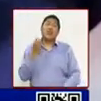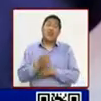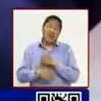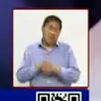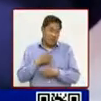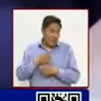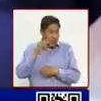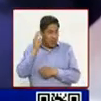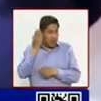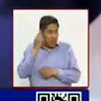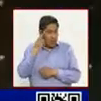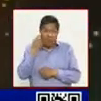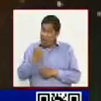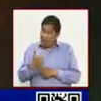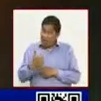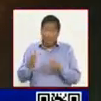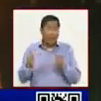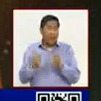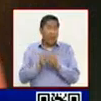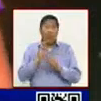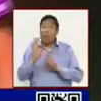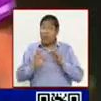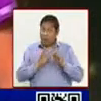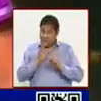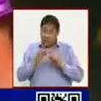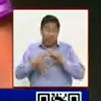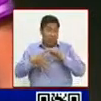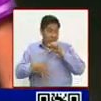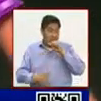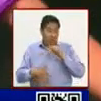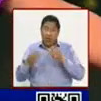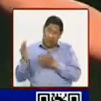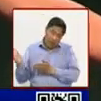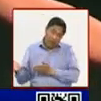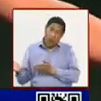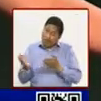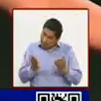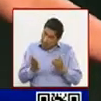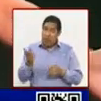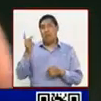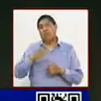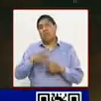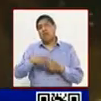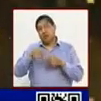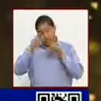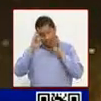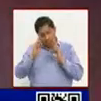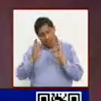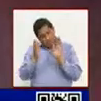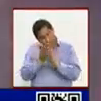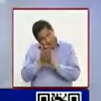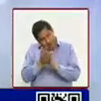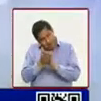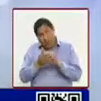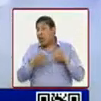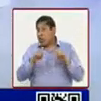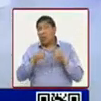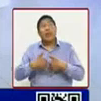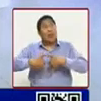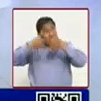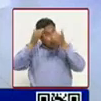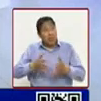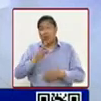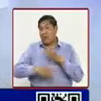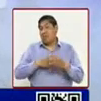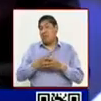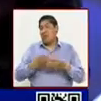12 años, y me parece bien que la CONMEBOL lo haya llevado para que sea él parte de estos homenajes que se le está dando todavía a los campeones del